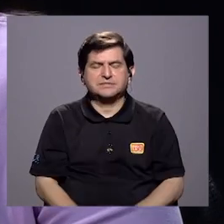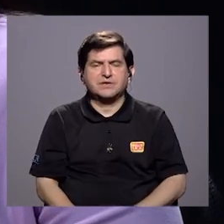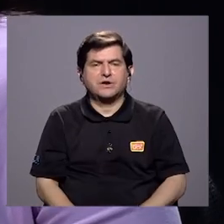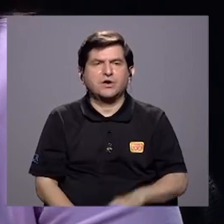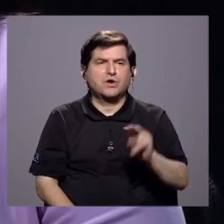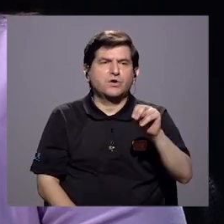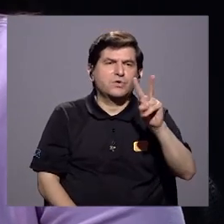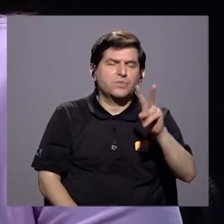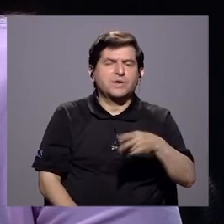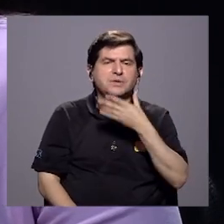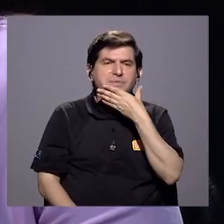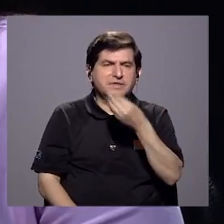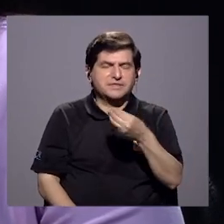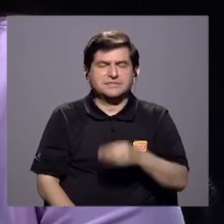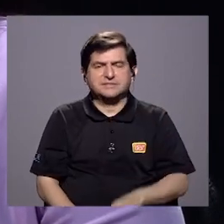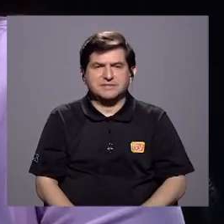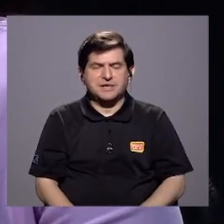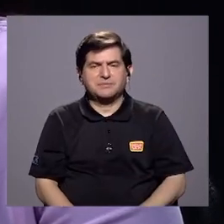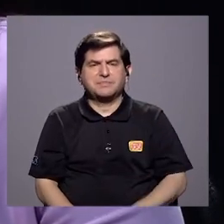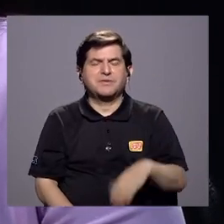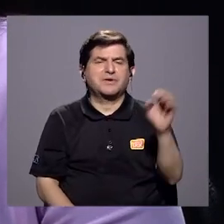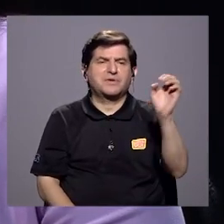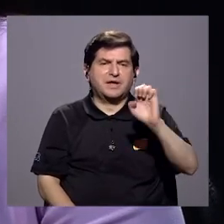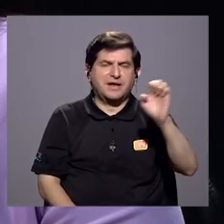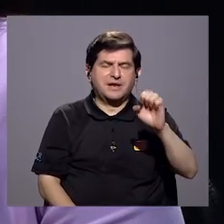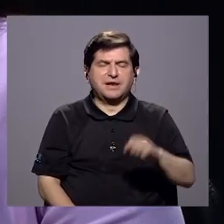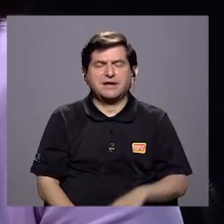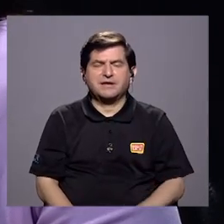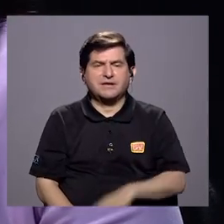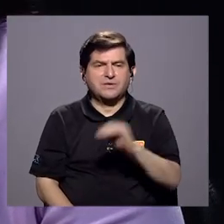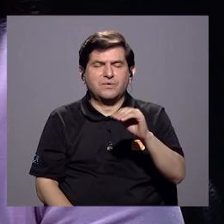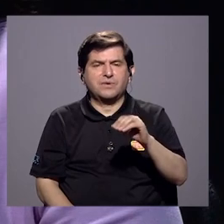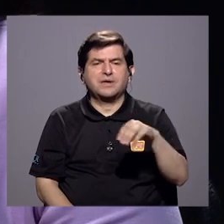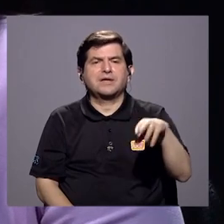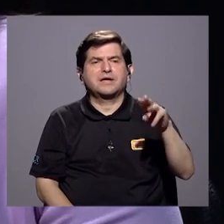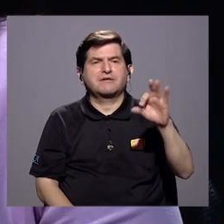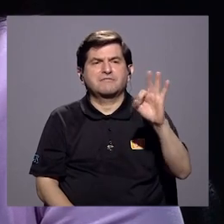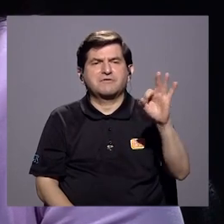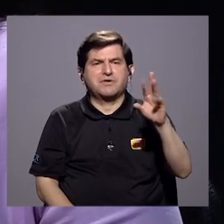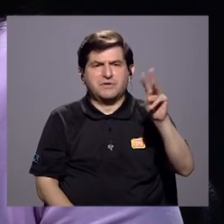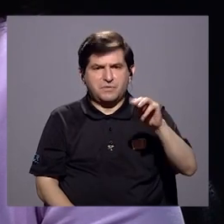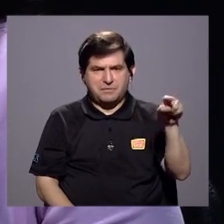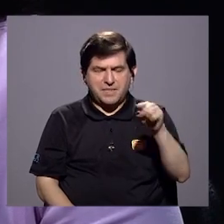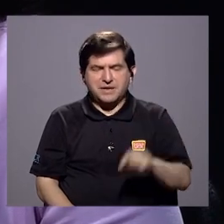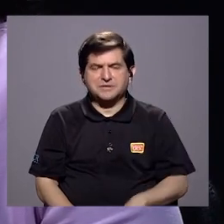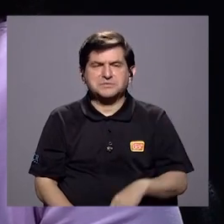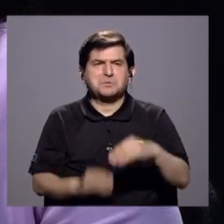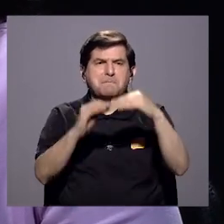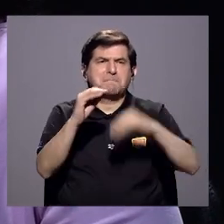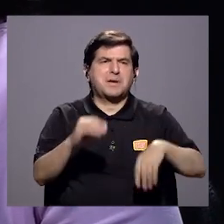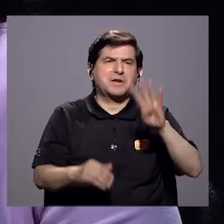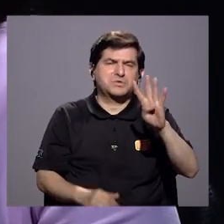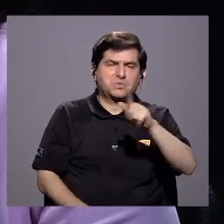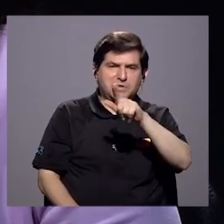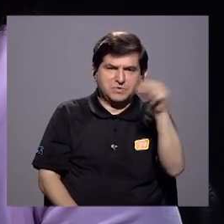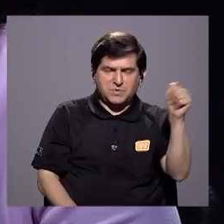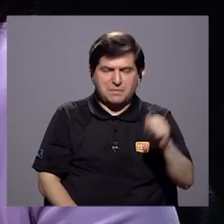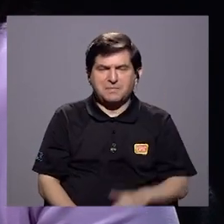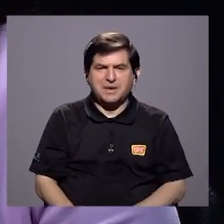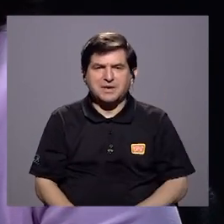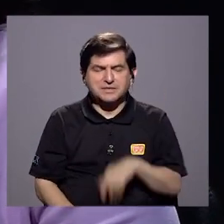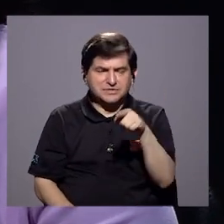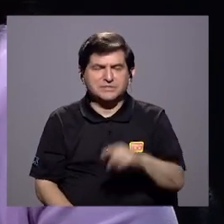diciembre un mes, diciembre, enero un mes, enero, febrero un mes, más lo que va de marzo. Es decir, llevamos poco menos de 4 meses haciendo la